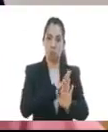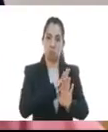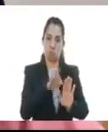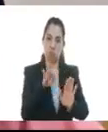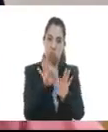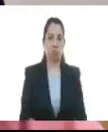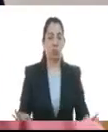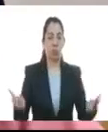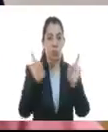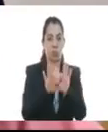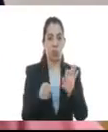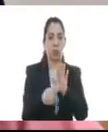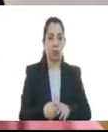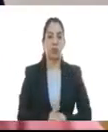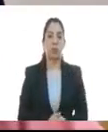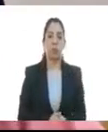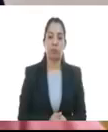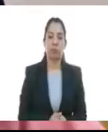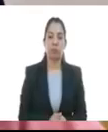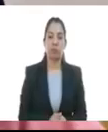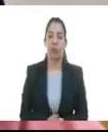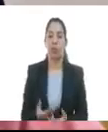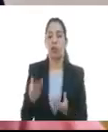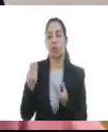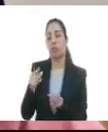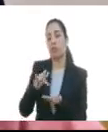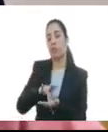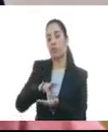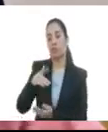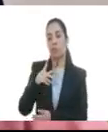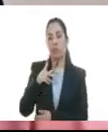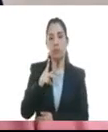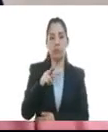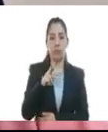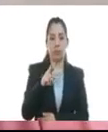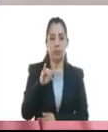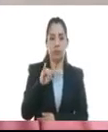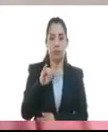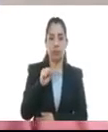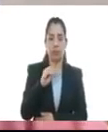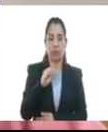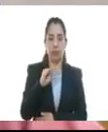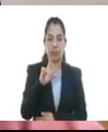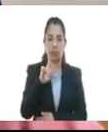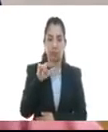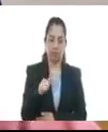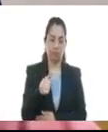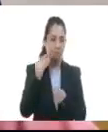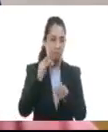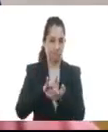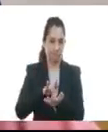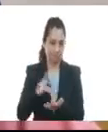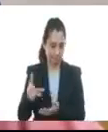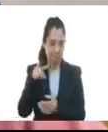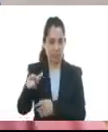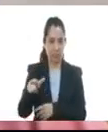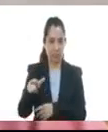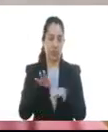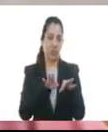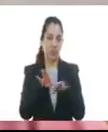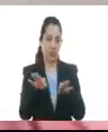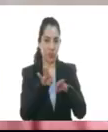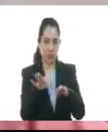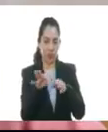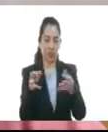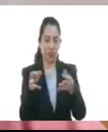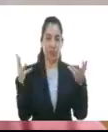Muchísimas gracias, Priscila, por esta descripción tan viva de la labor y de los trabajos que se encontraron. A mí